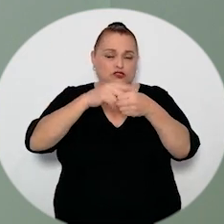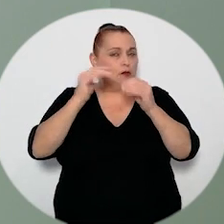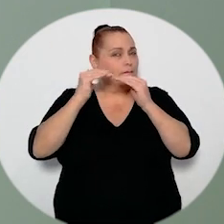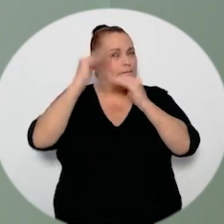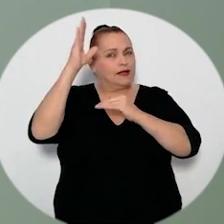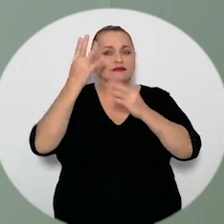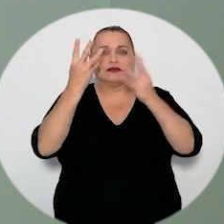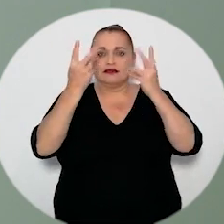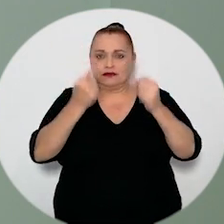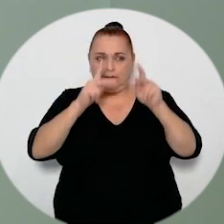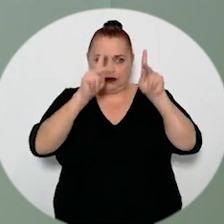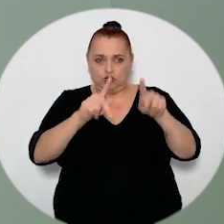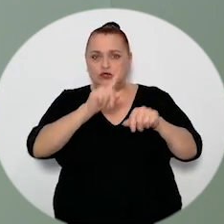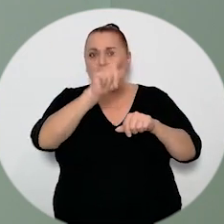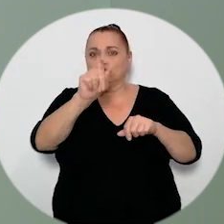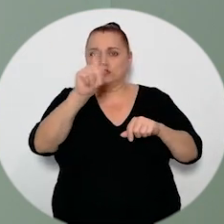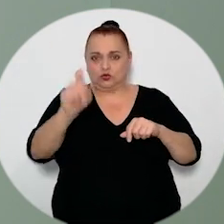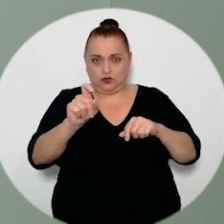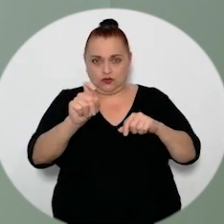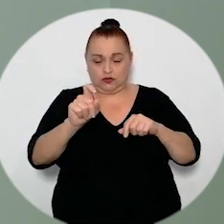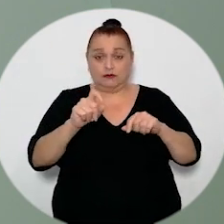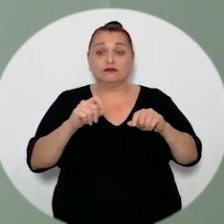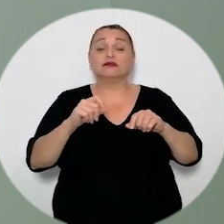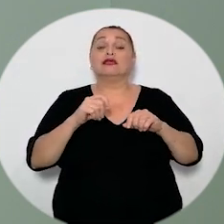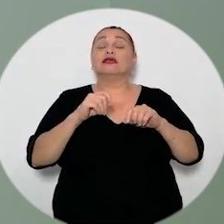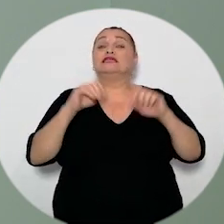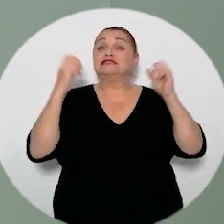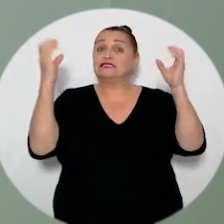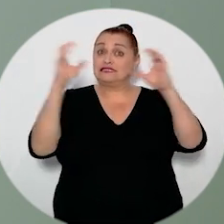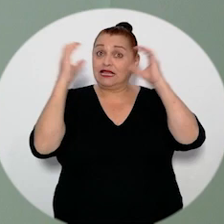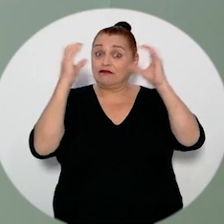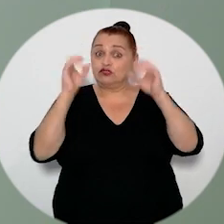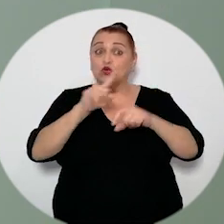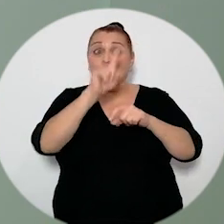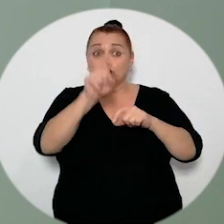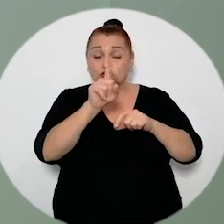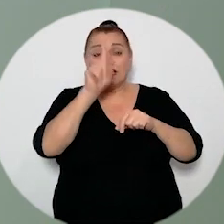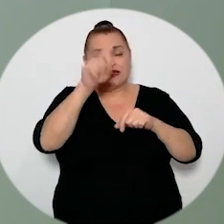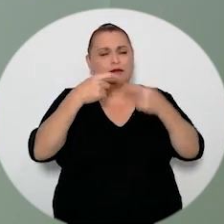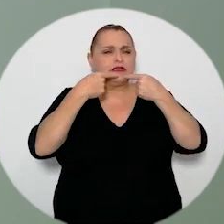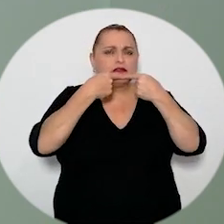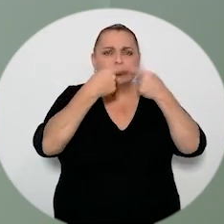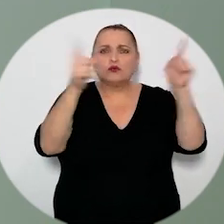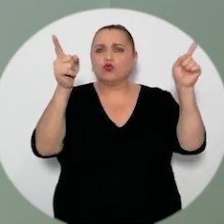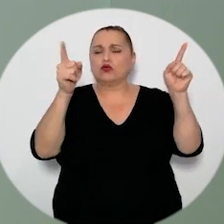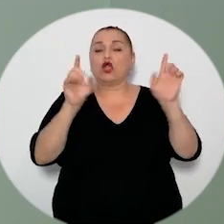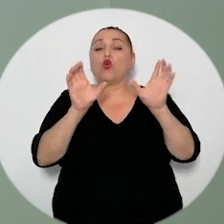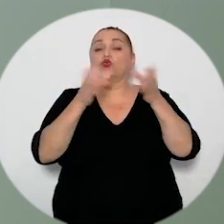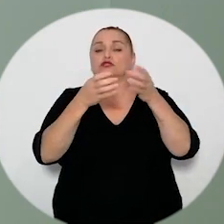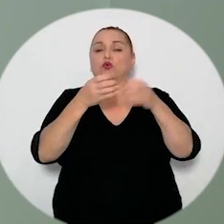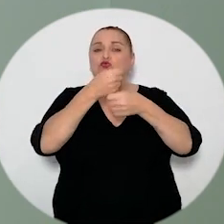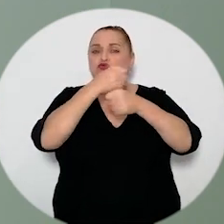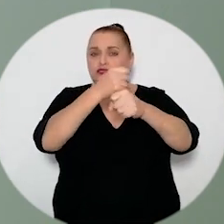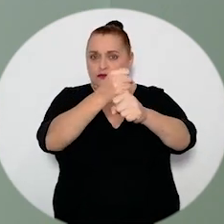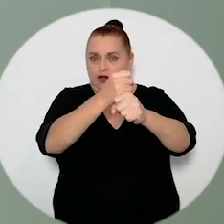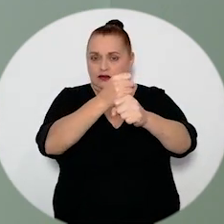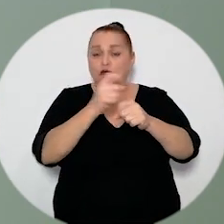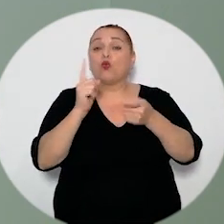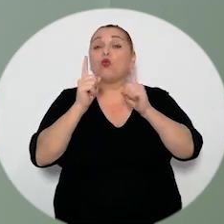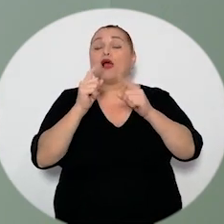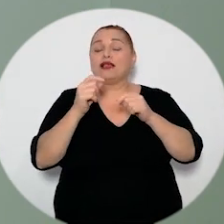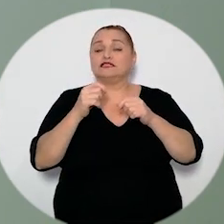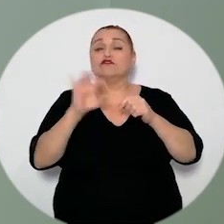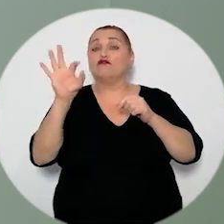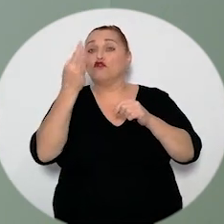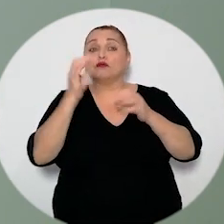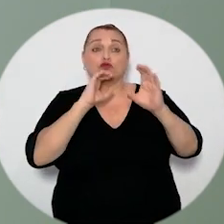mayor cantidad de personas en la consulta. La celebración de la consulta debe ser ampliamente divulgada por el Consejo Municipal a través de